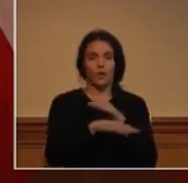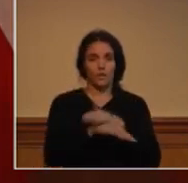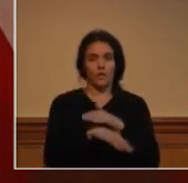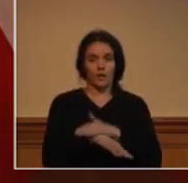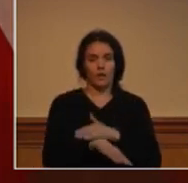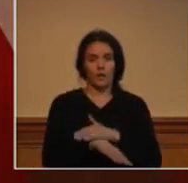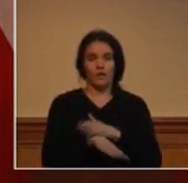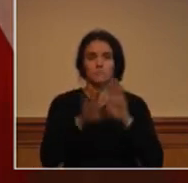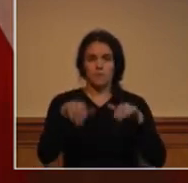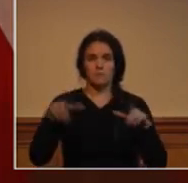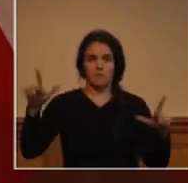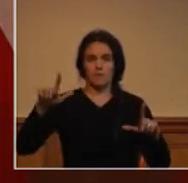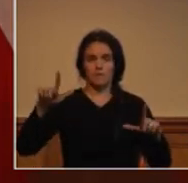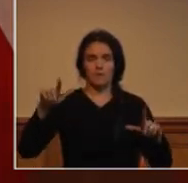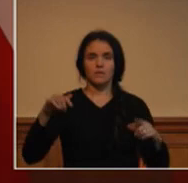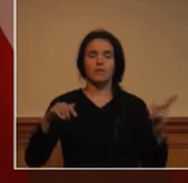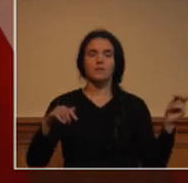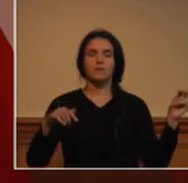¿En la misma tablet?